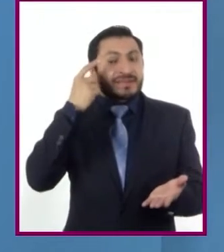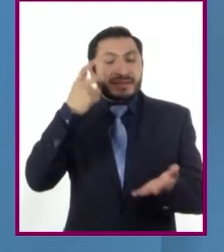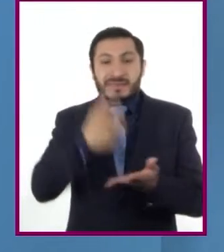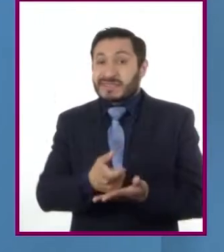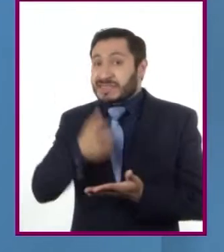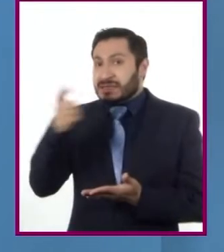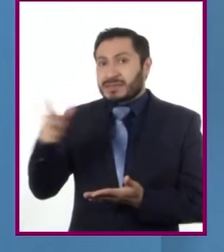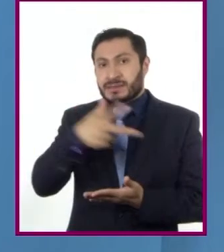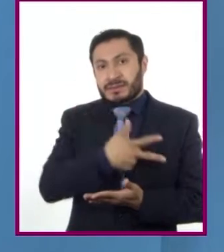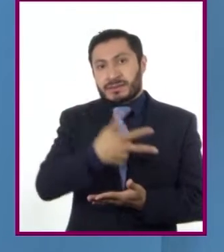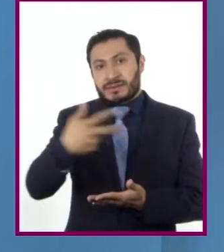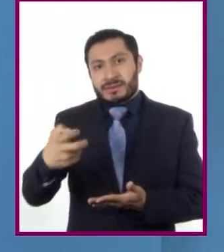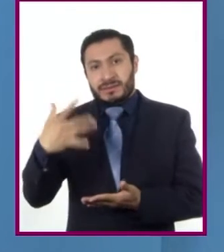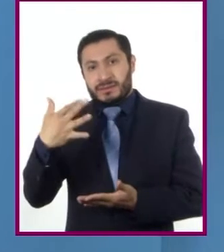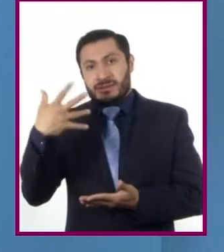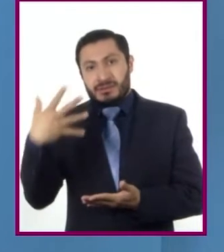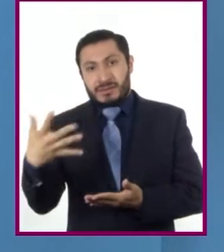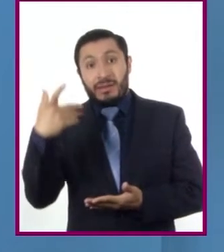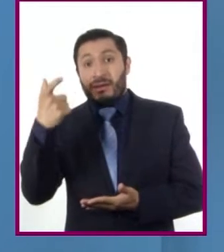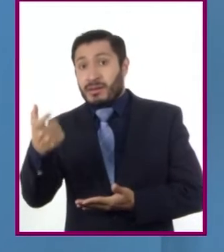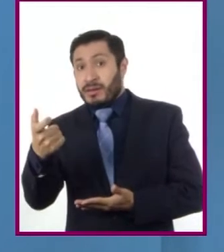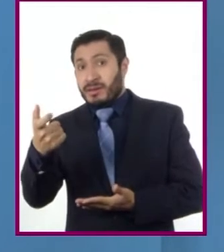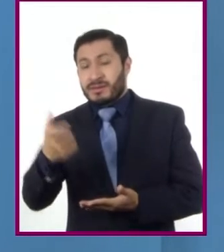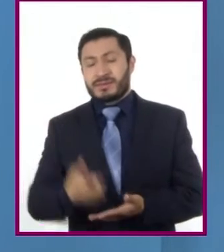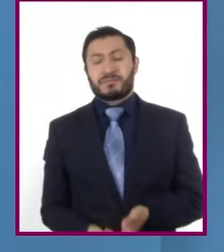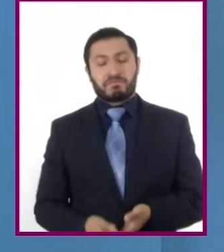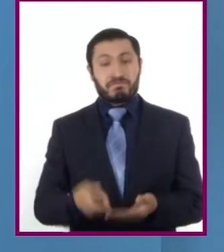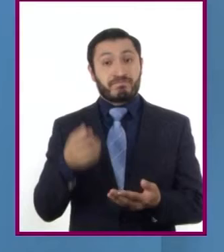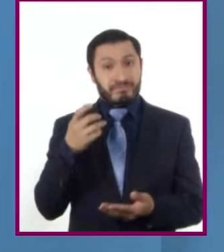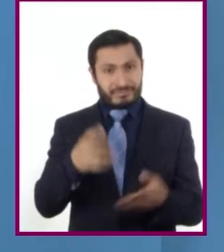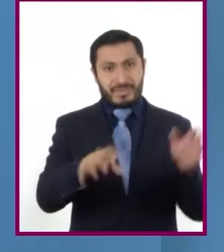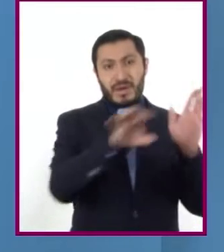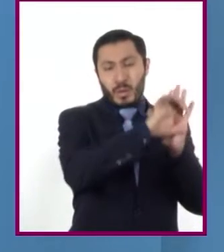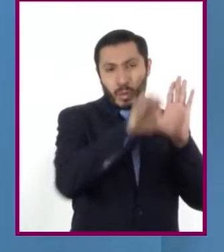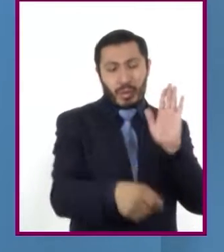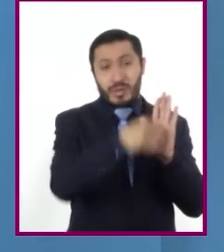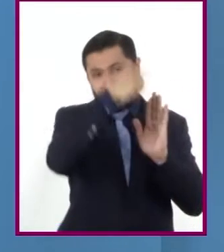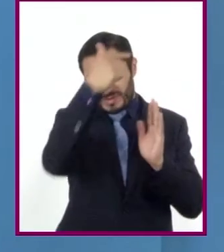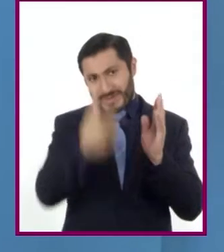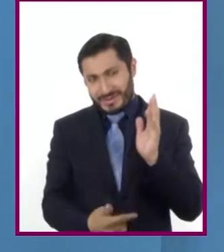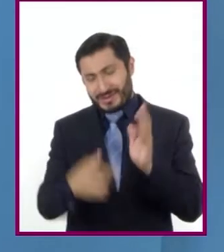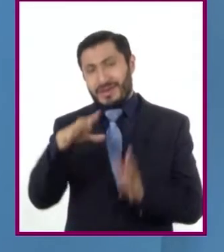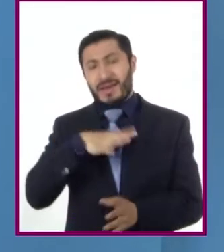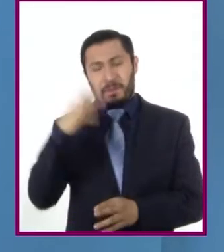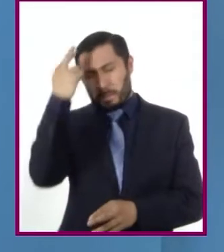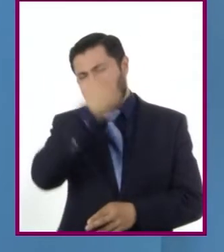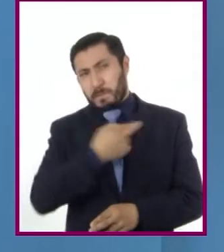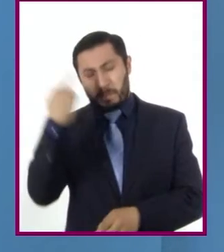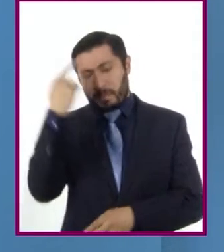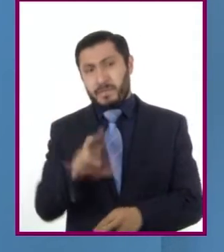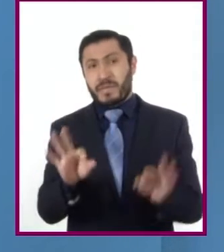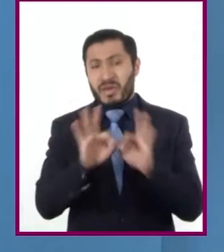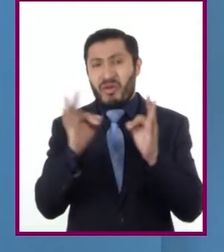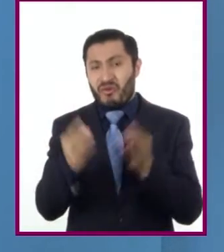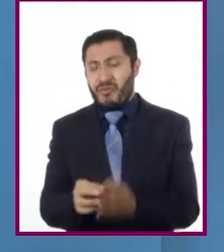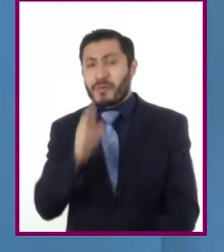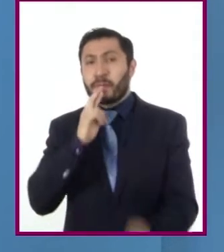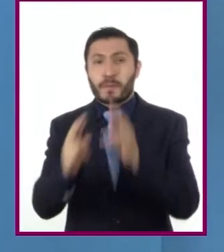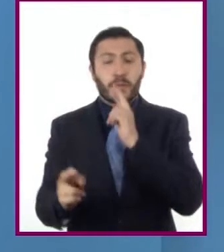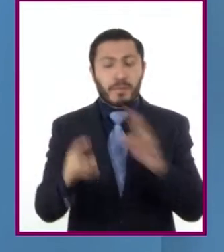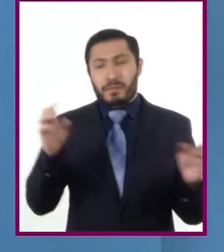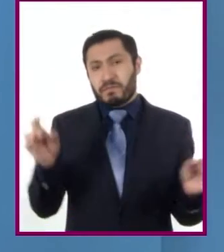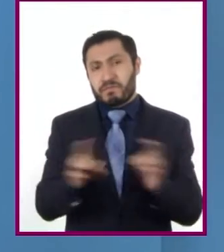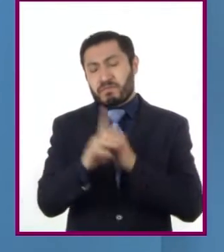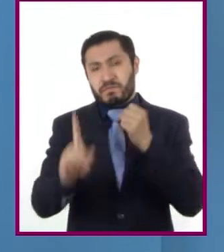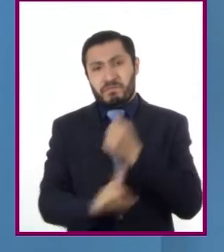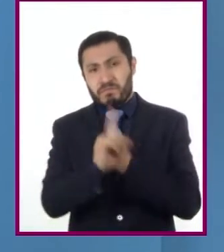pagarán 855 pesos. Con estos ejemplos, hemos analizado la resolución de situaciones